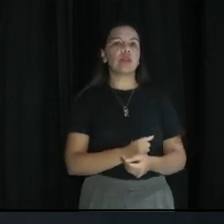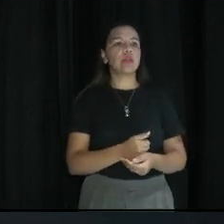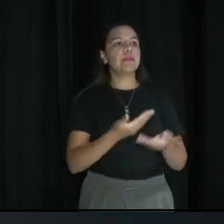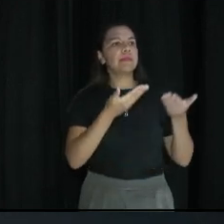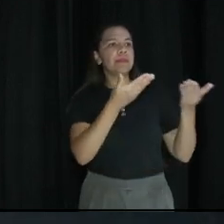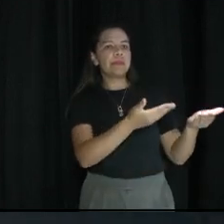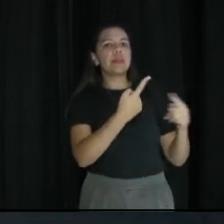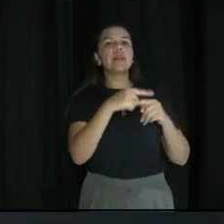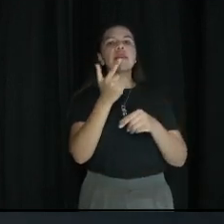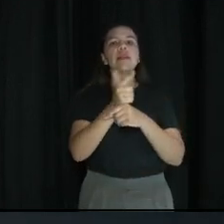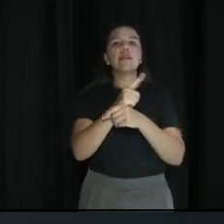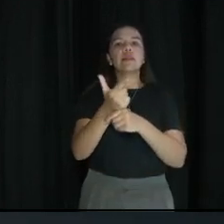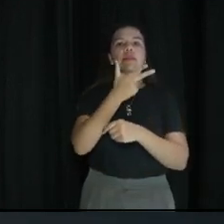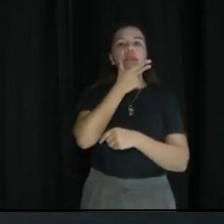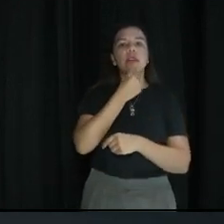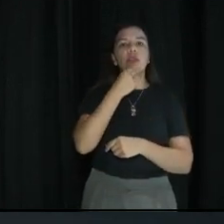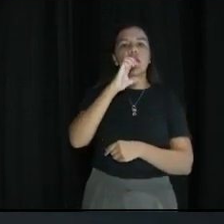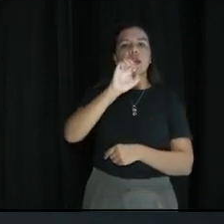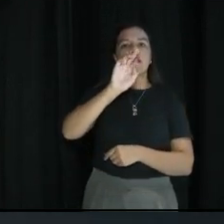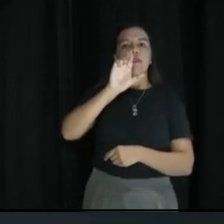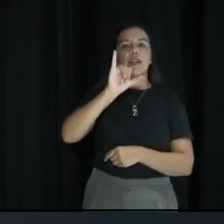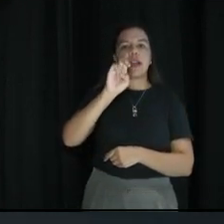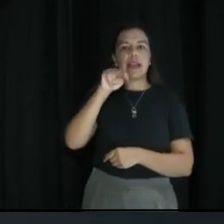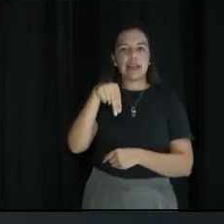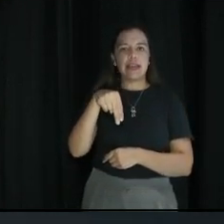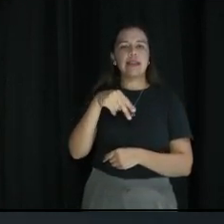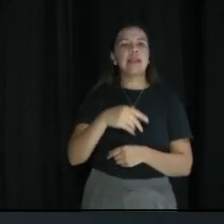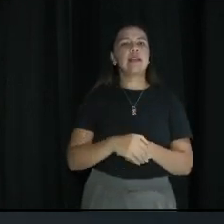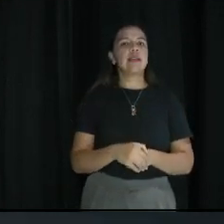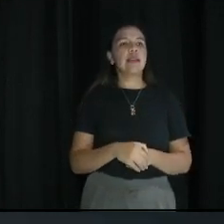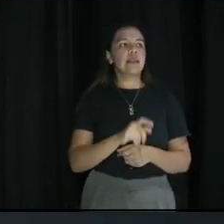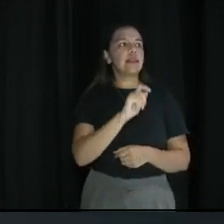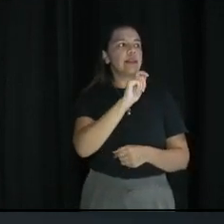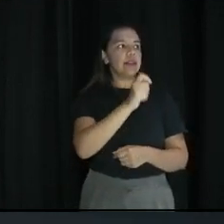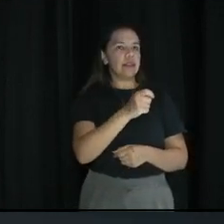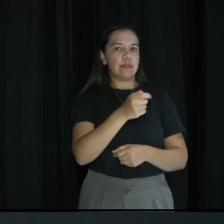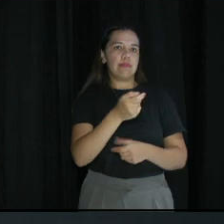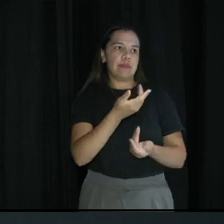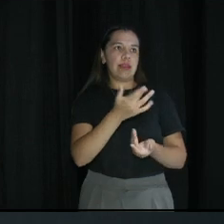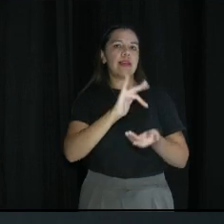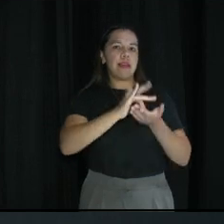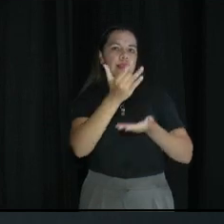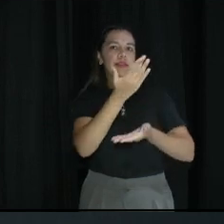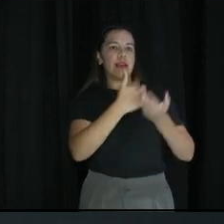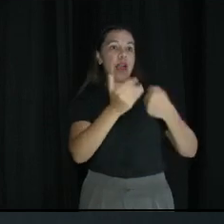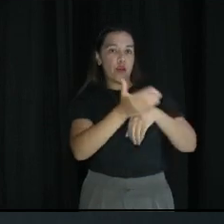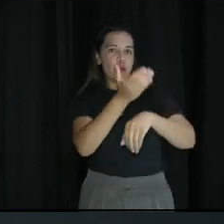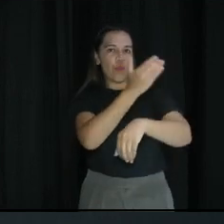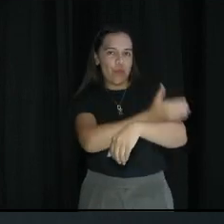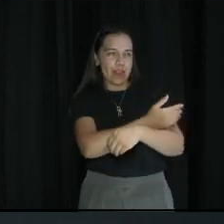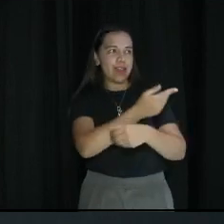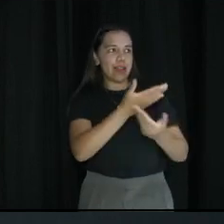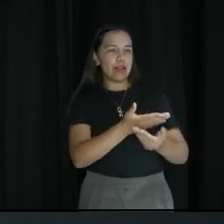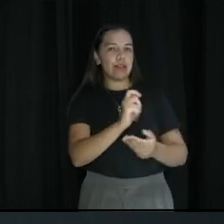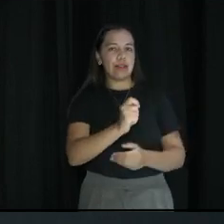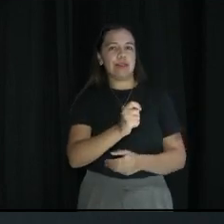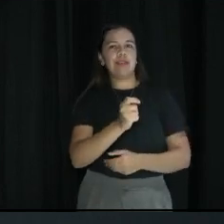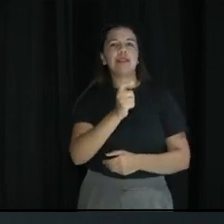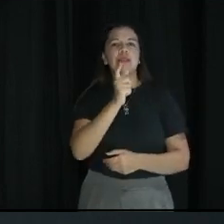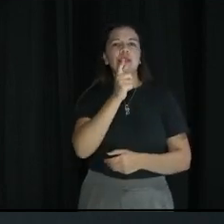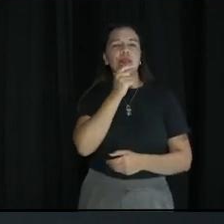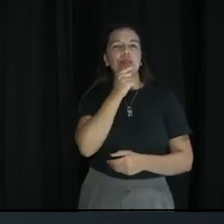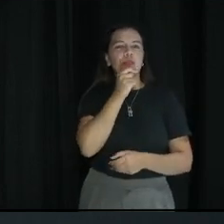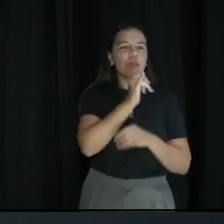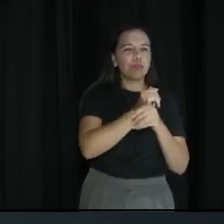al licenciado Efraín Omar Guadalupe García, que nos hace favor de acompañarnos. Él es el agente del Ministerio Público de la Unidad